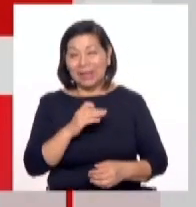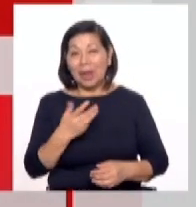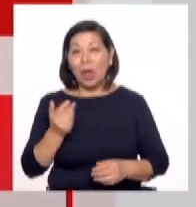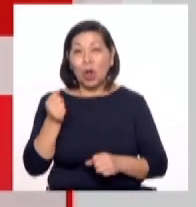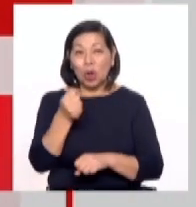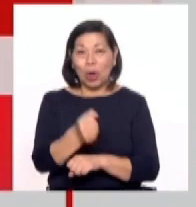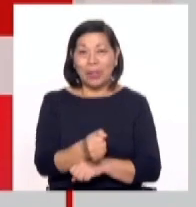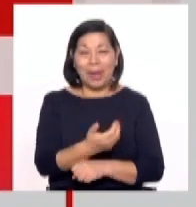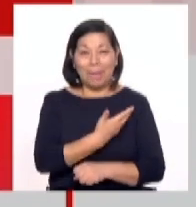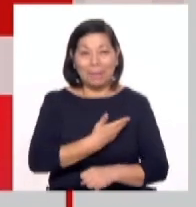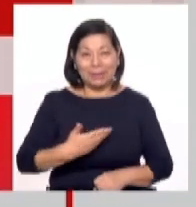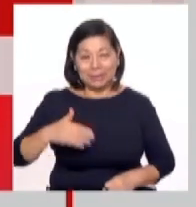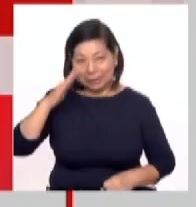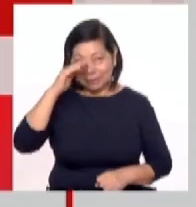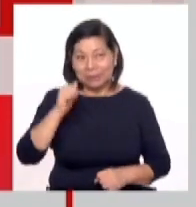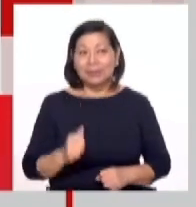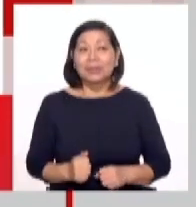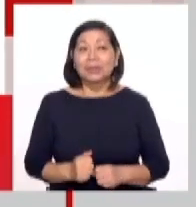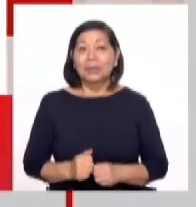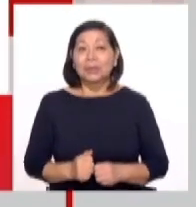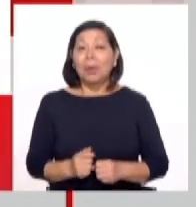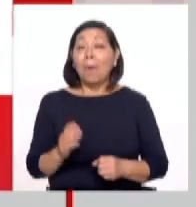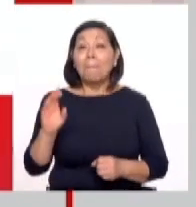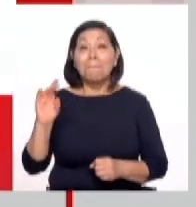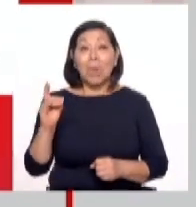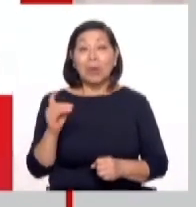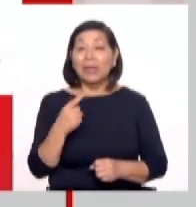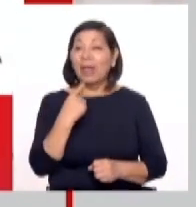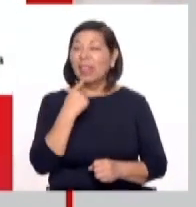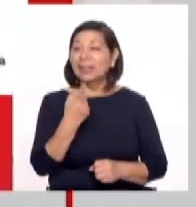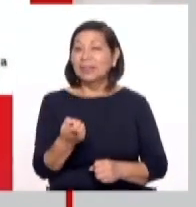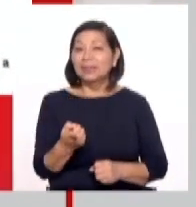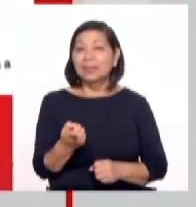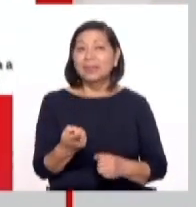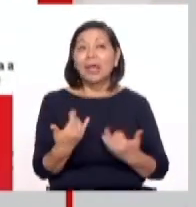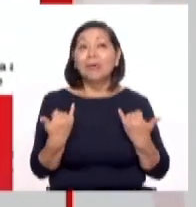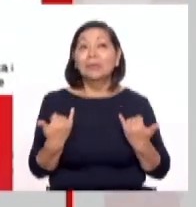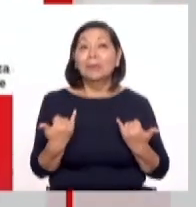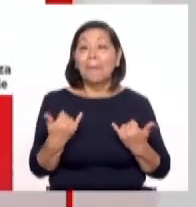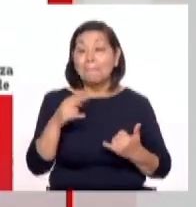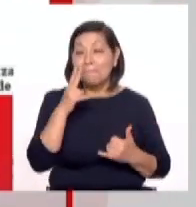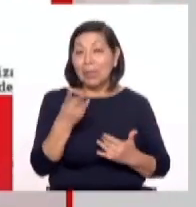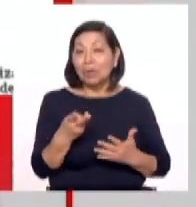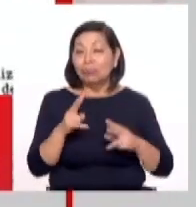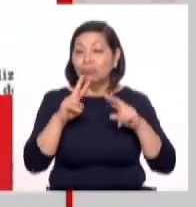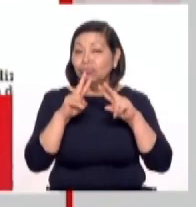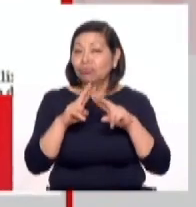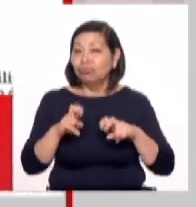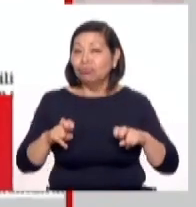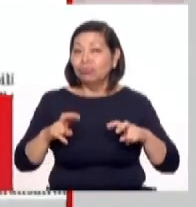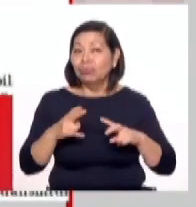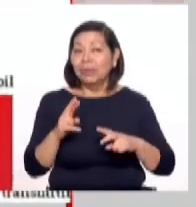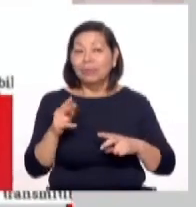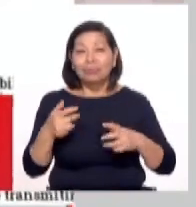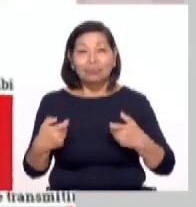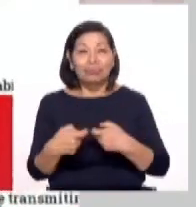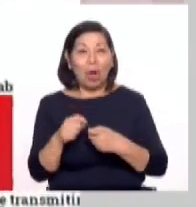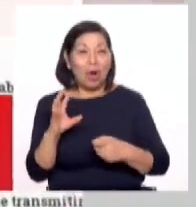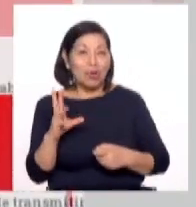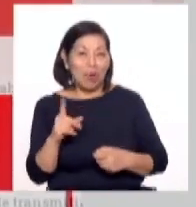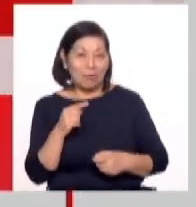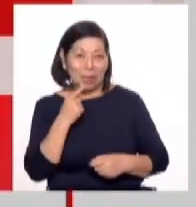presidenta boluarte El Deber de Bolivia titula fiscal general de Perú investigada por red de